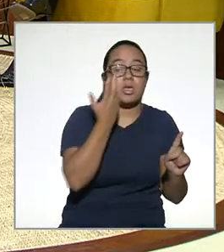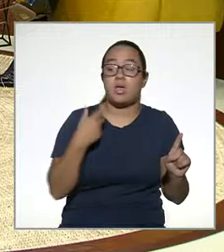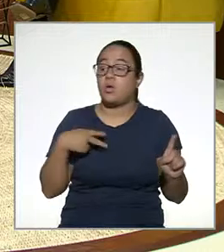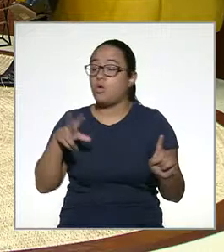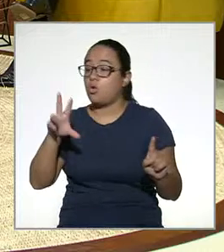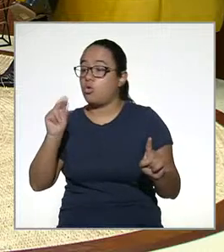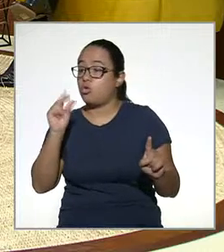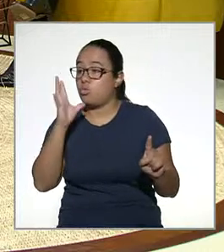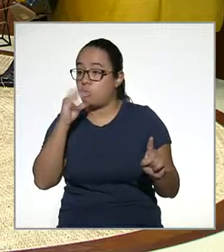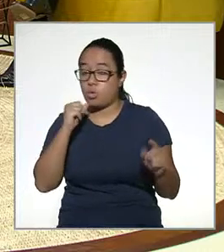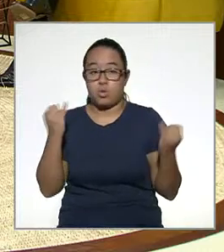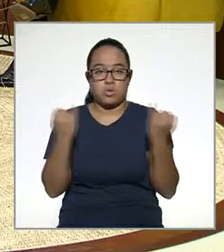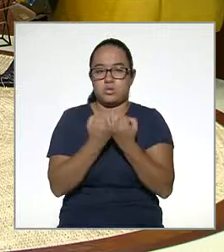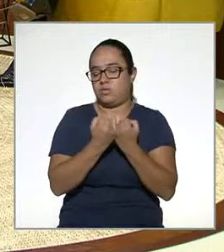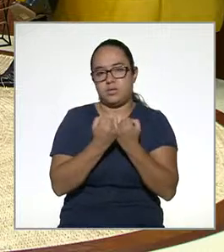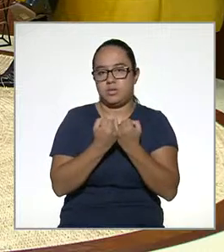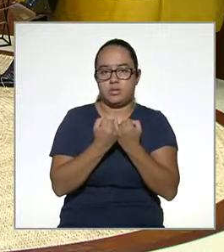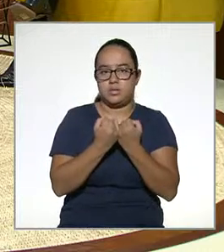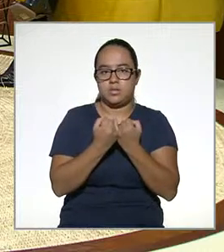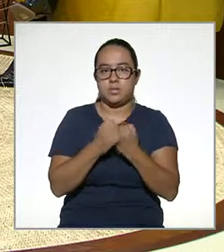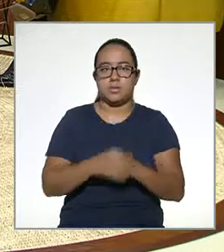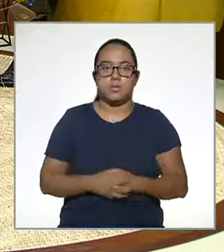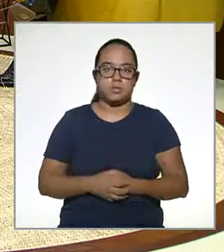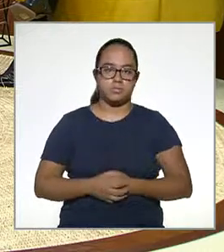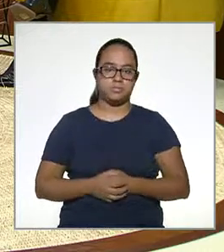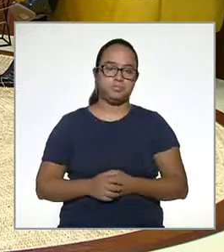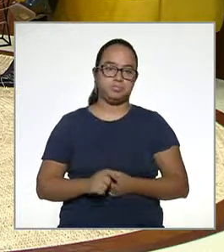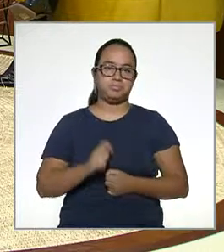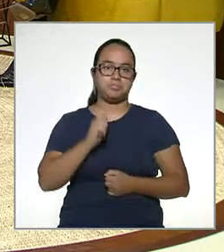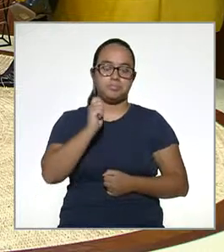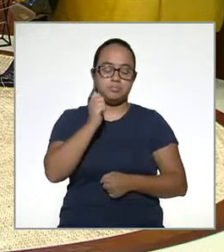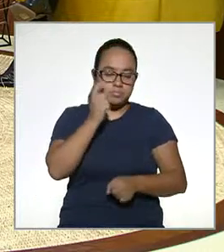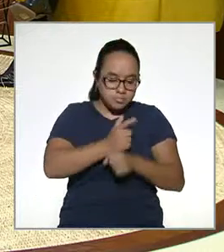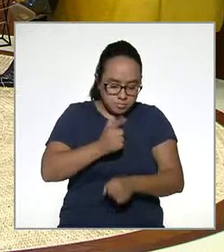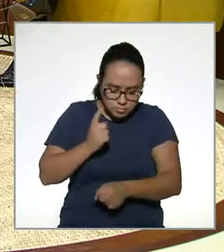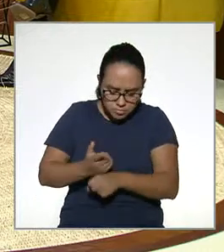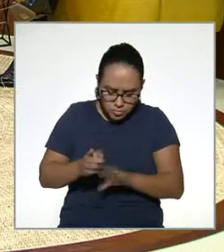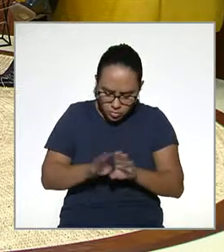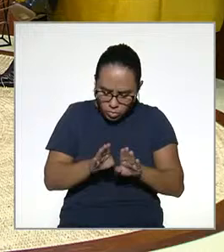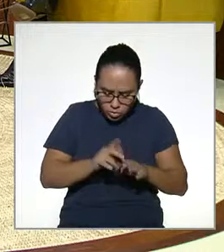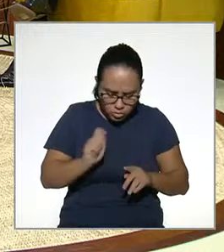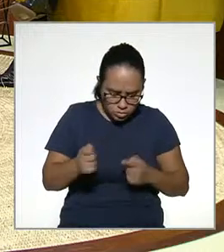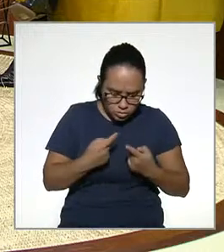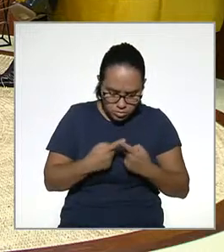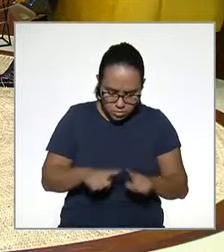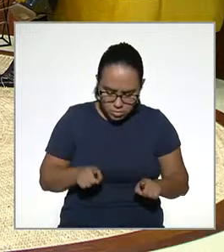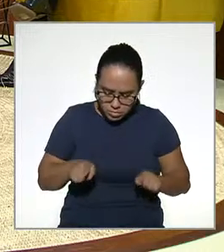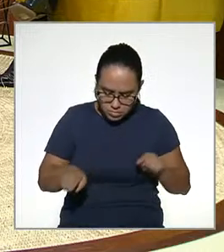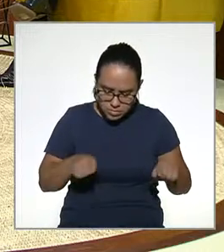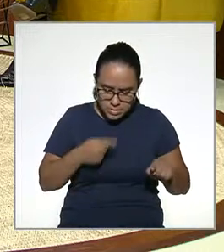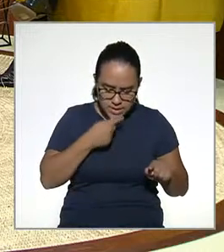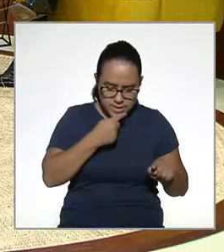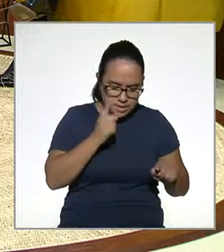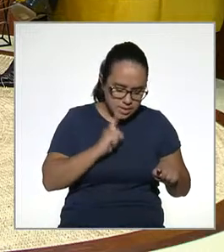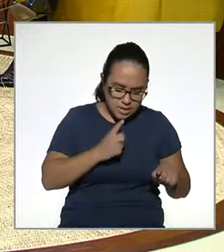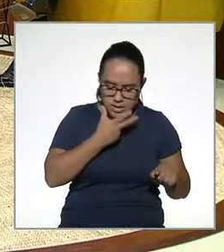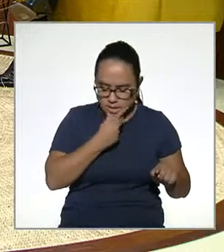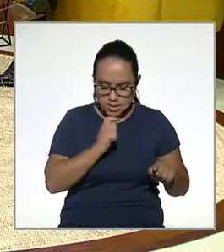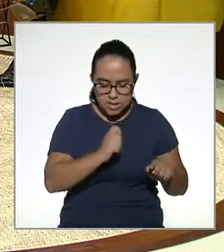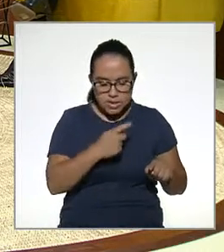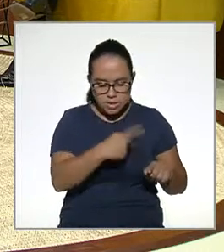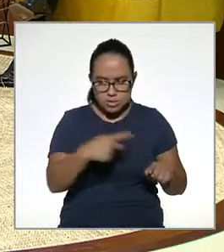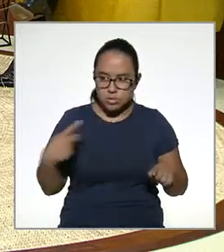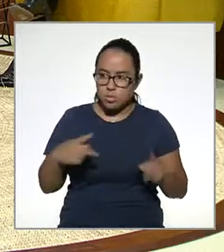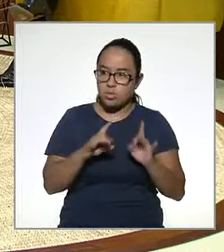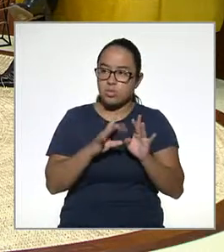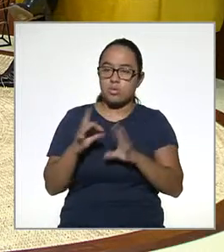un criterio importante, como hacer un parcerio, eventualmente un diagnóstico, o también una diferenciación, ¿no?, de lo que un niño a una niña le podría estar pasando